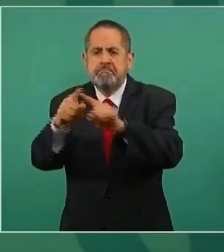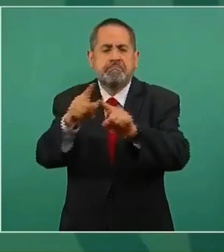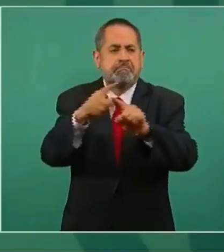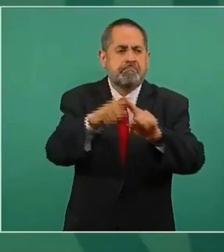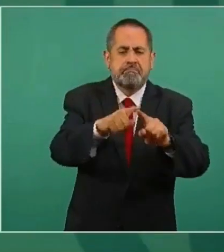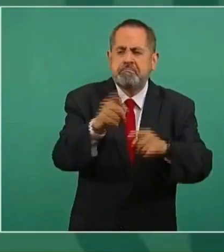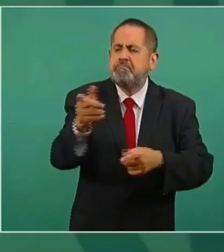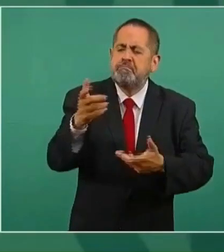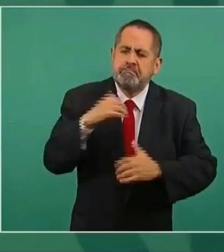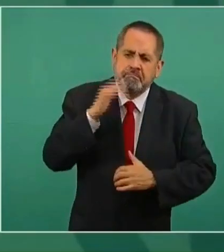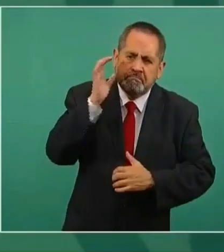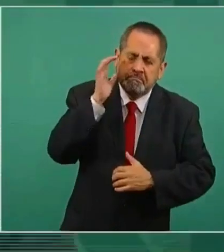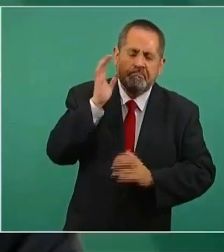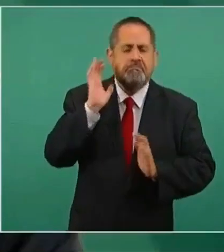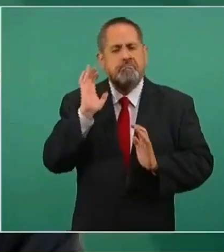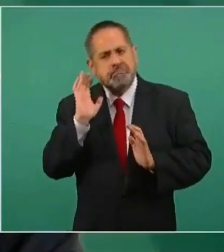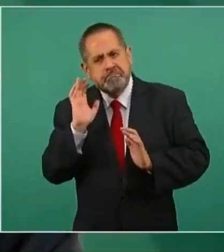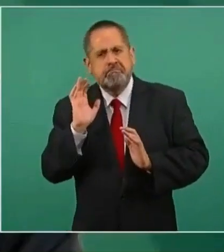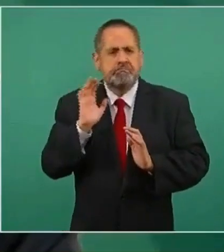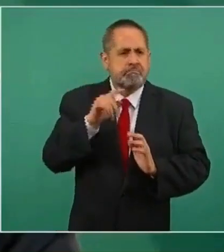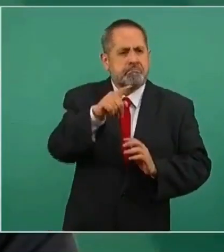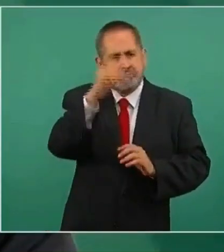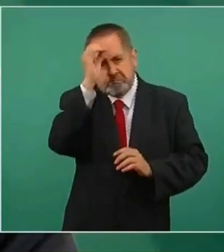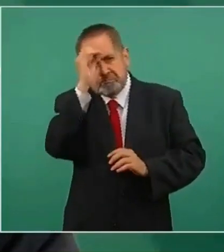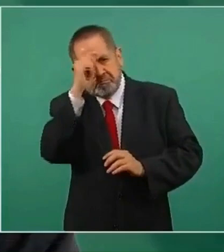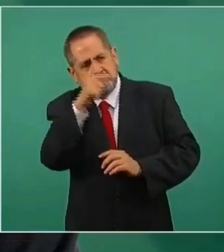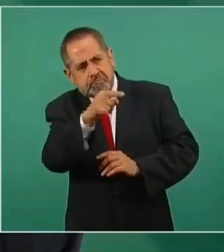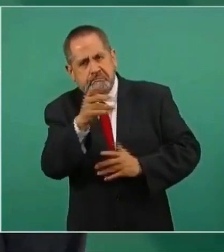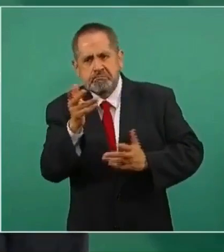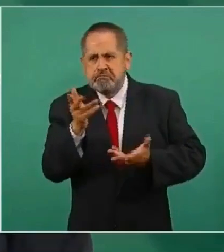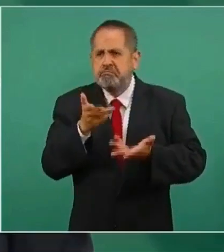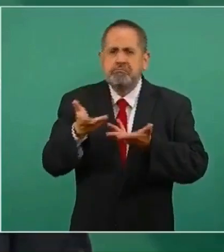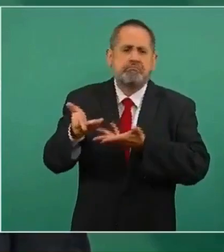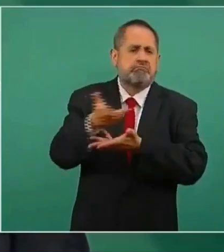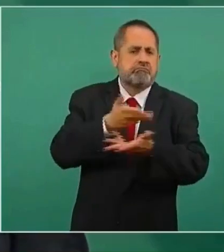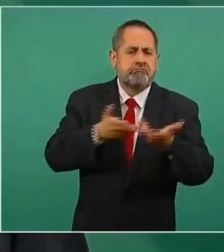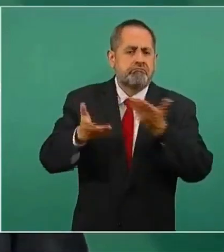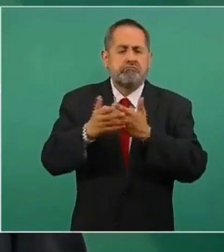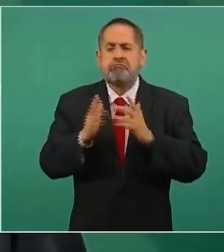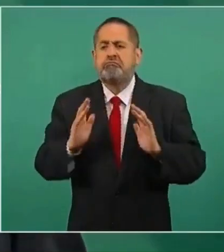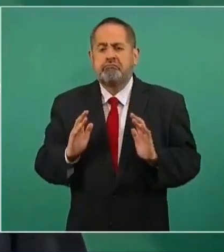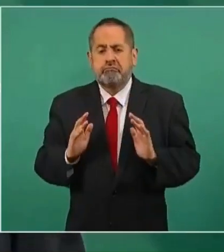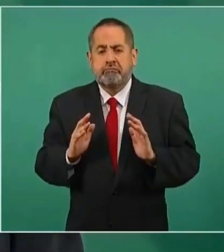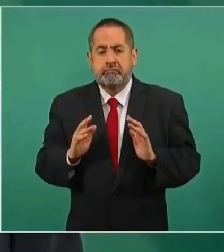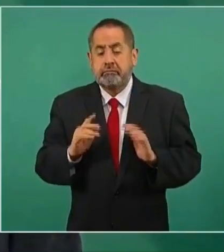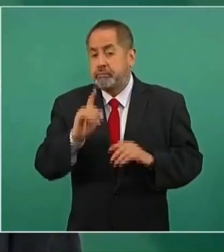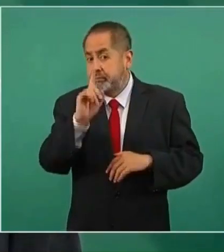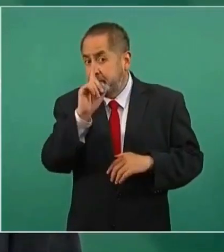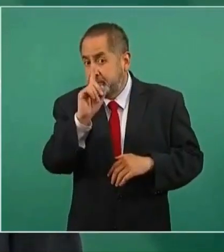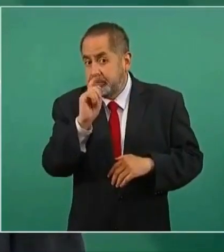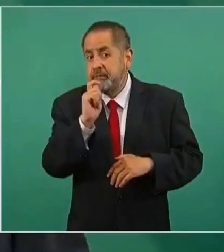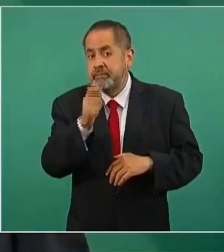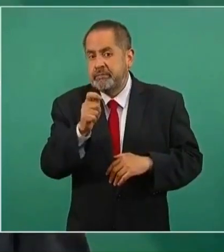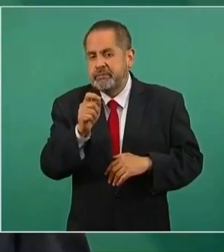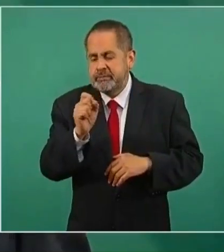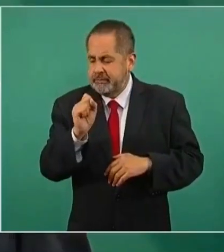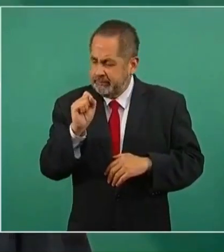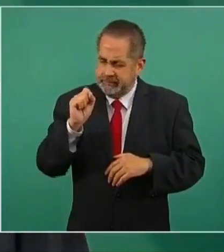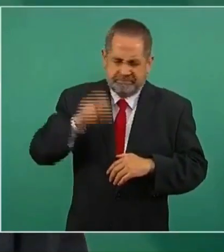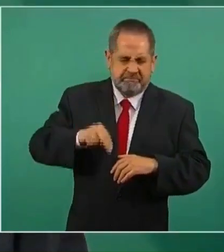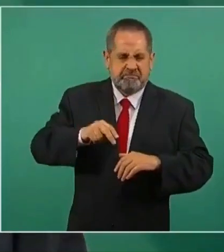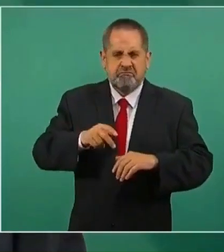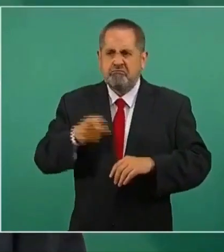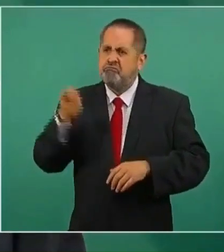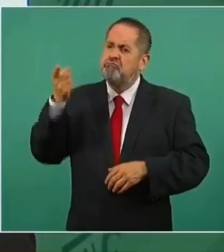escuchar todos los puntos de vista, sin el uso de la